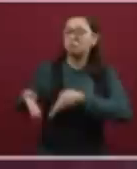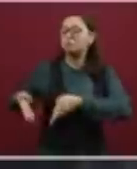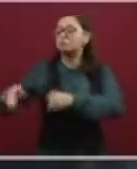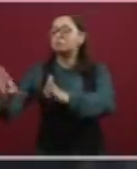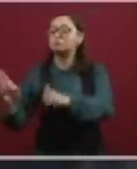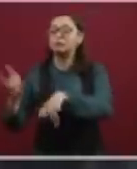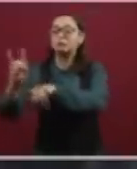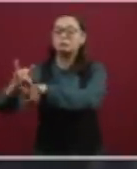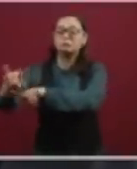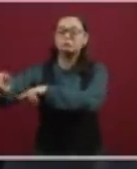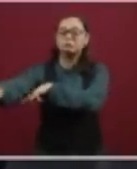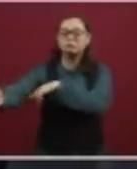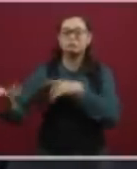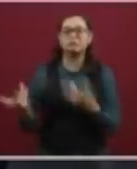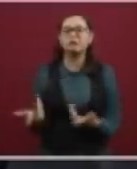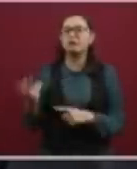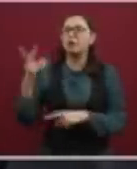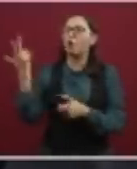no terminaron las obras,